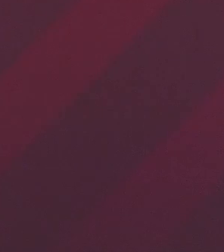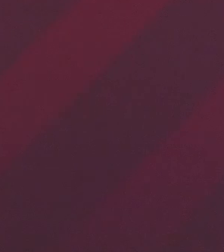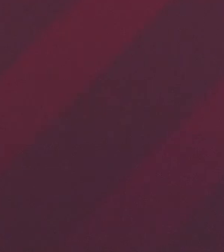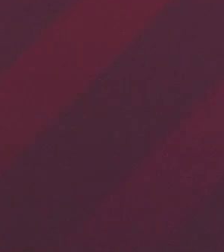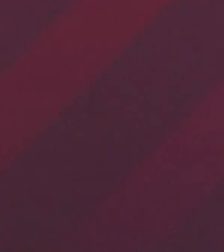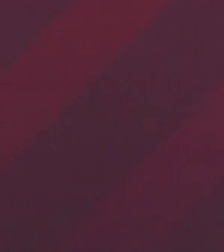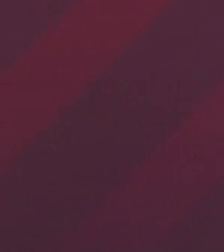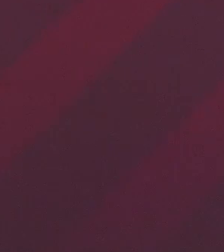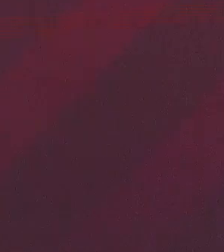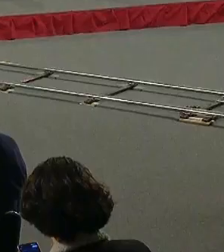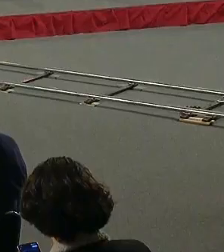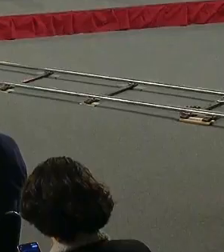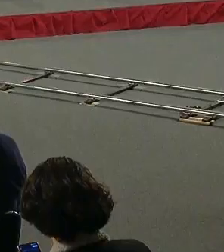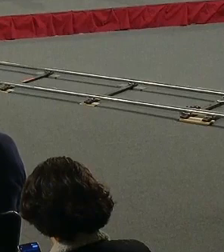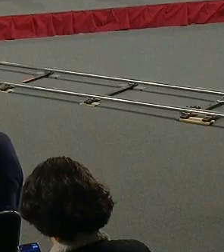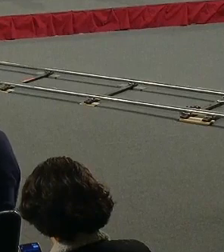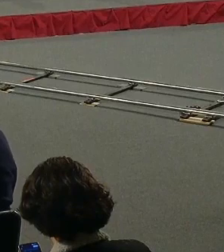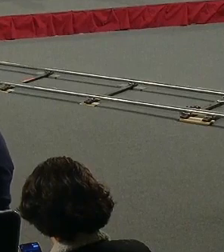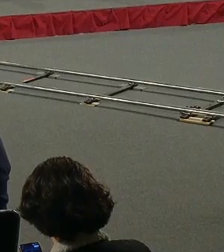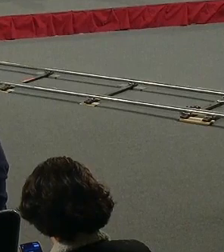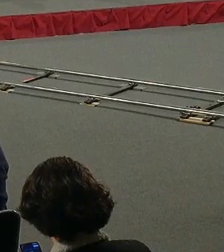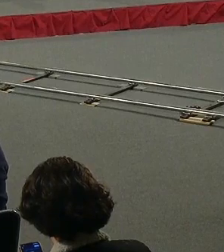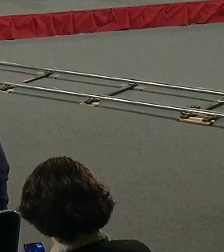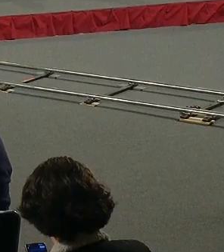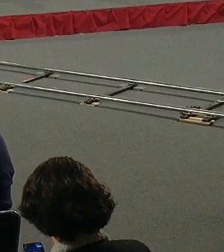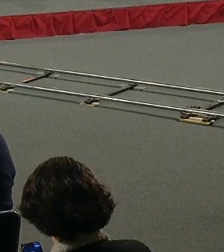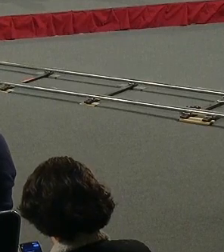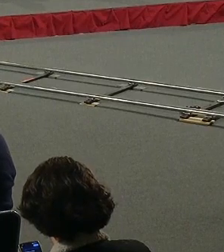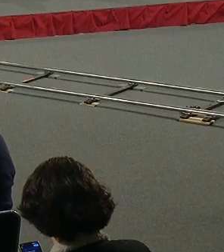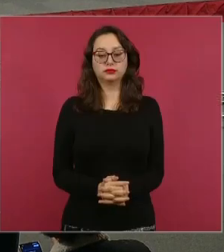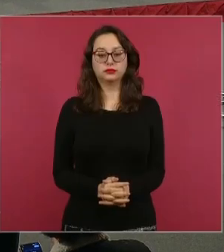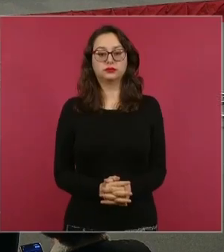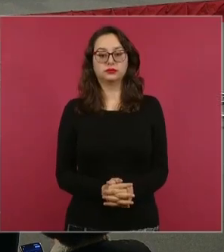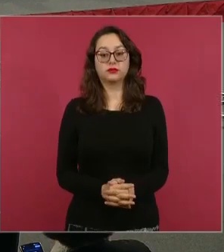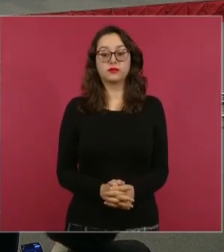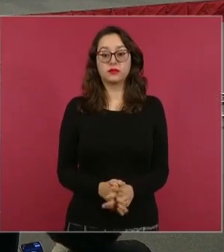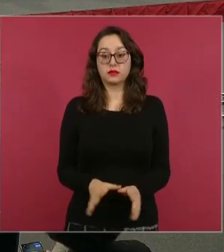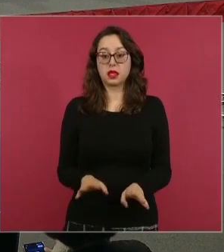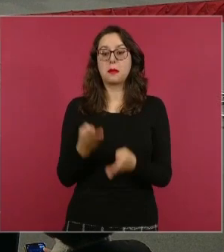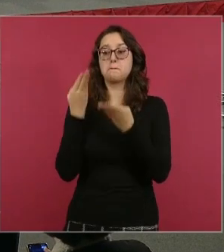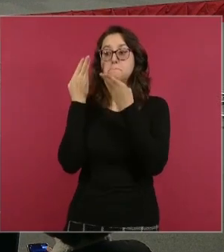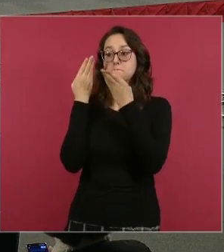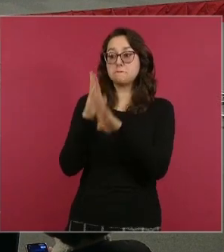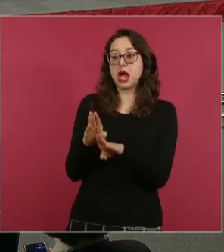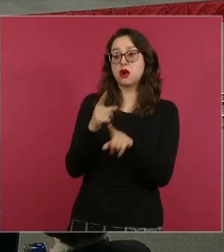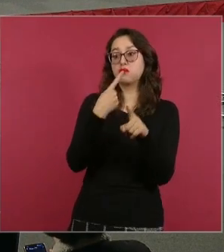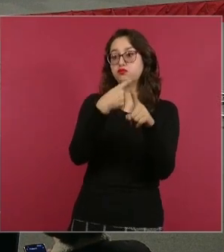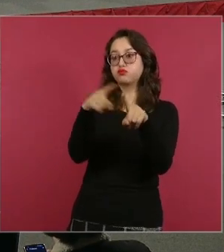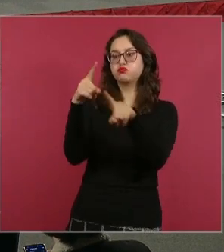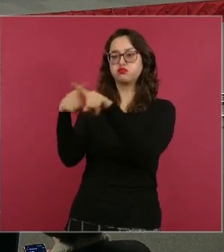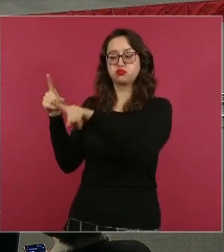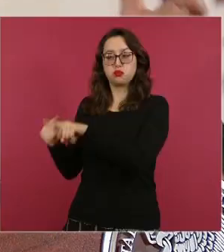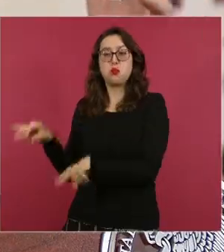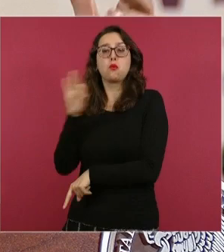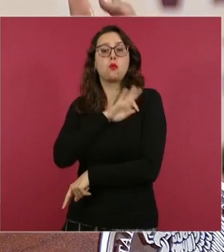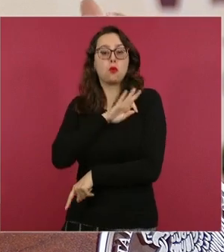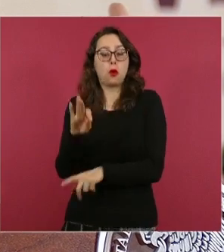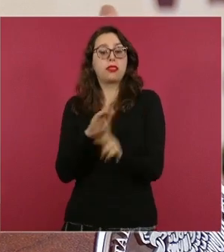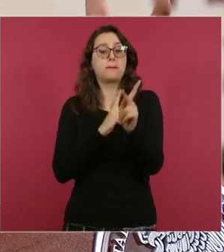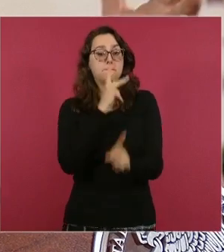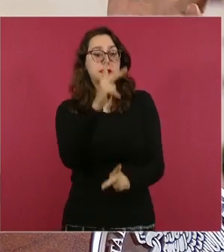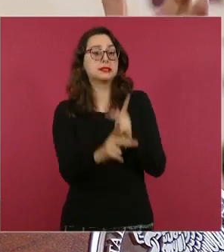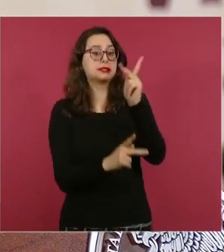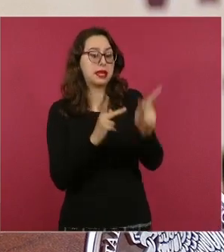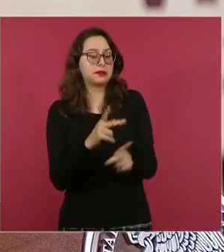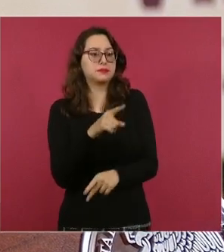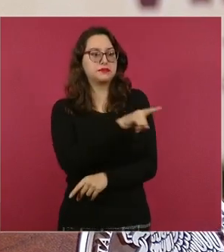de el interés en los créditos entonces las